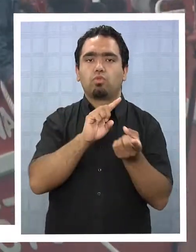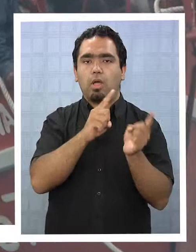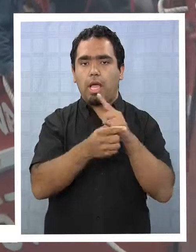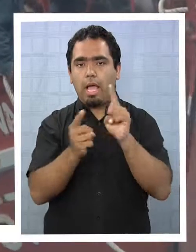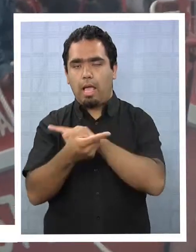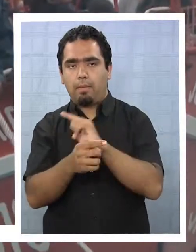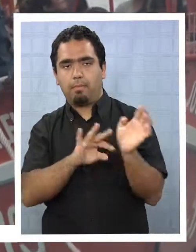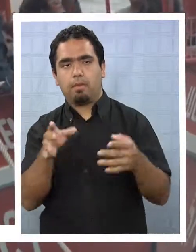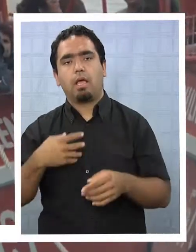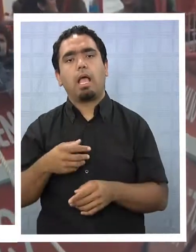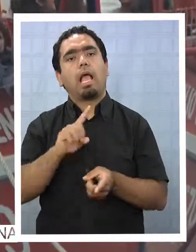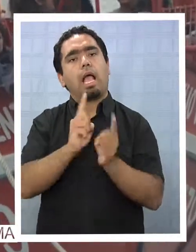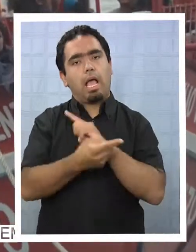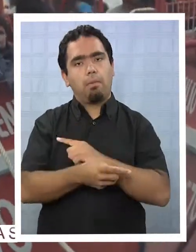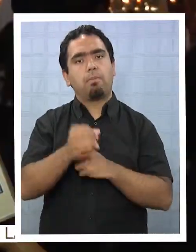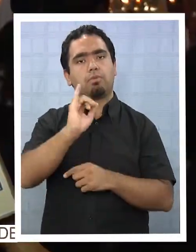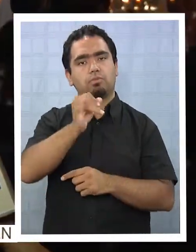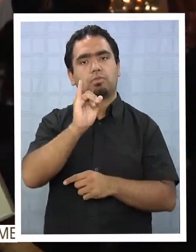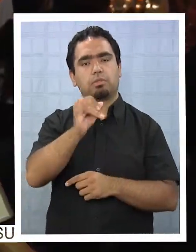transformaciones.